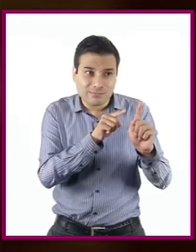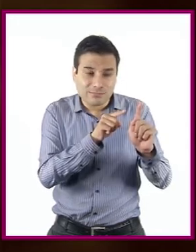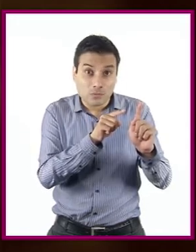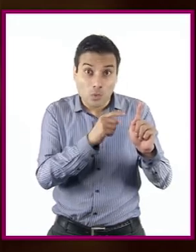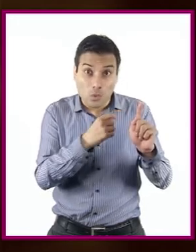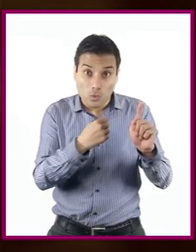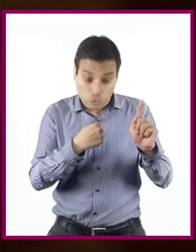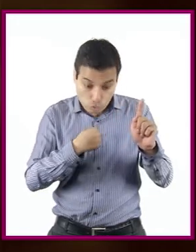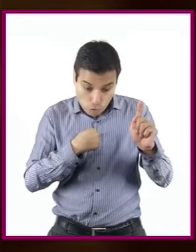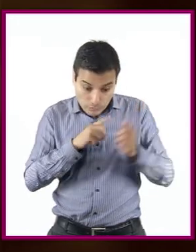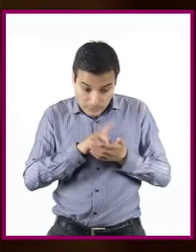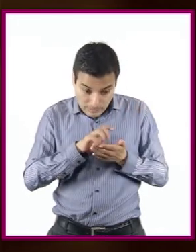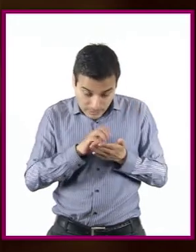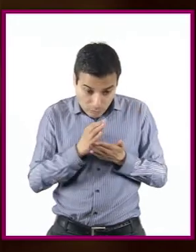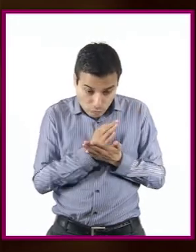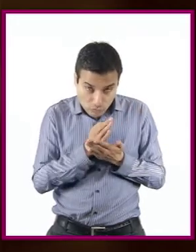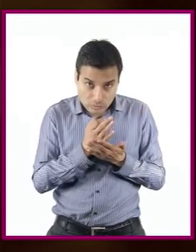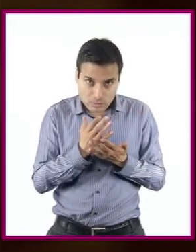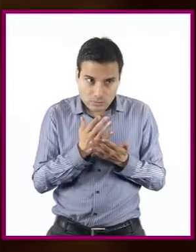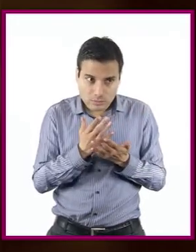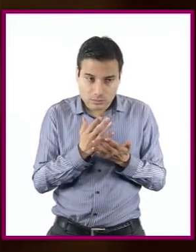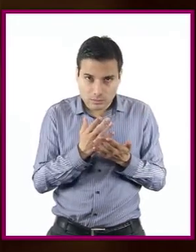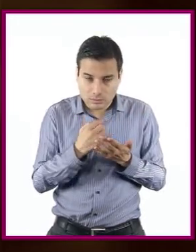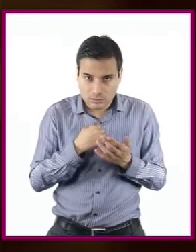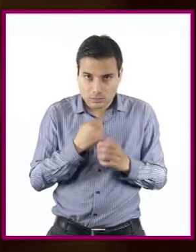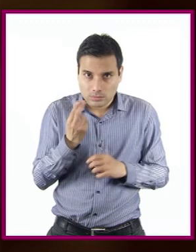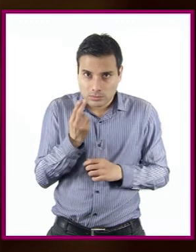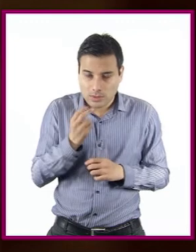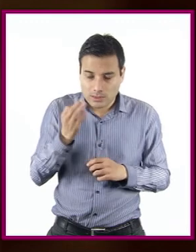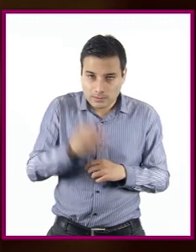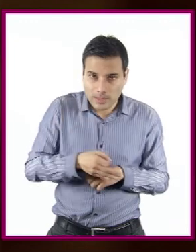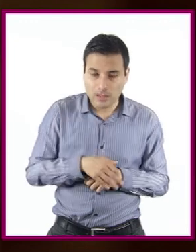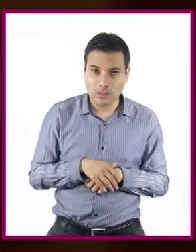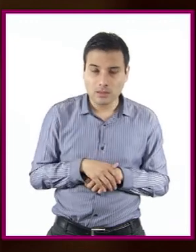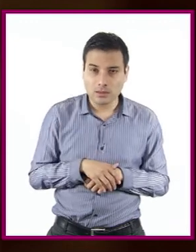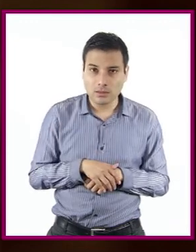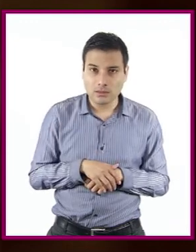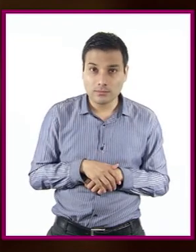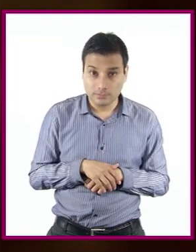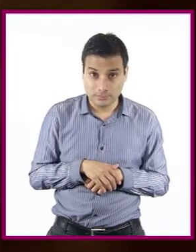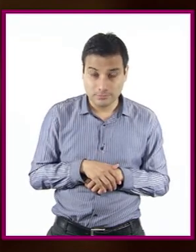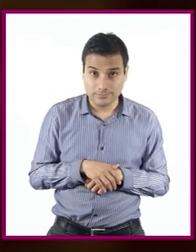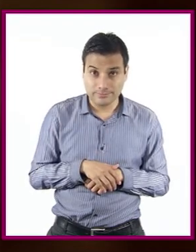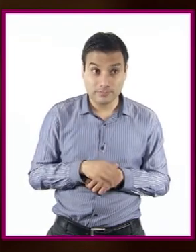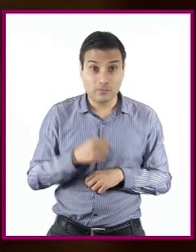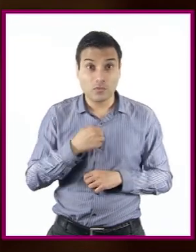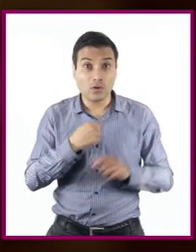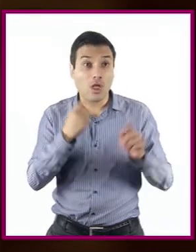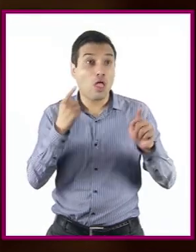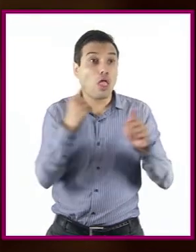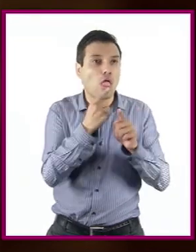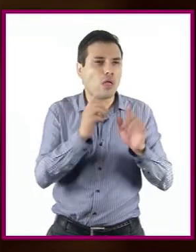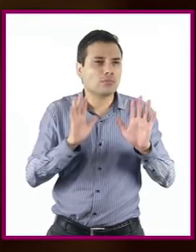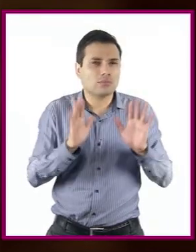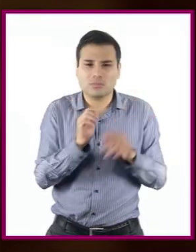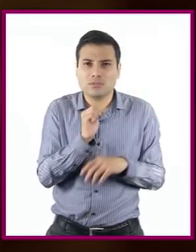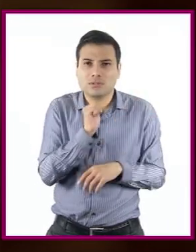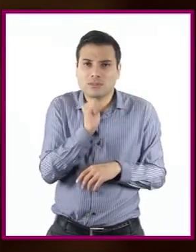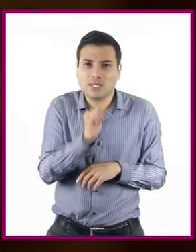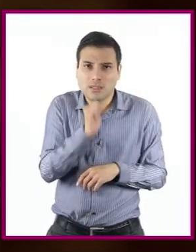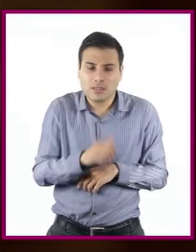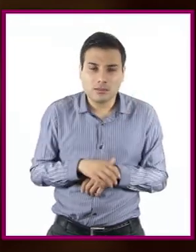y darles la bienvenida. No se trata solamente de no utilizar estas palabras ofensivas, sino de